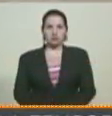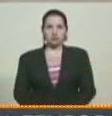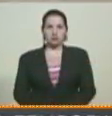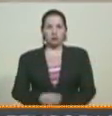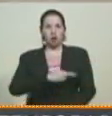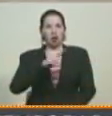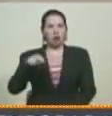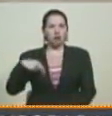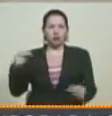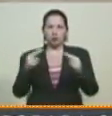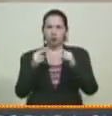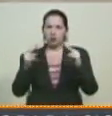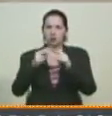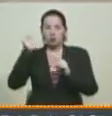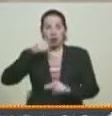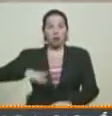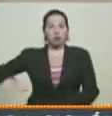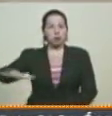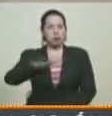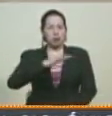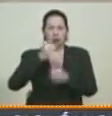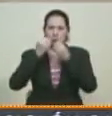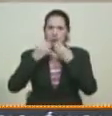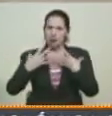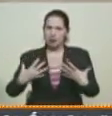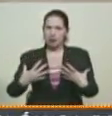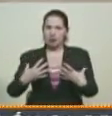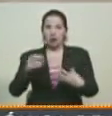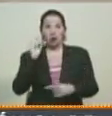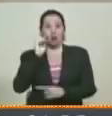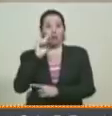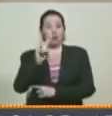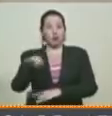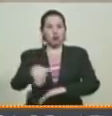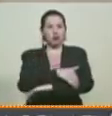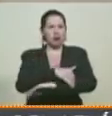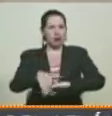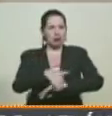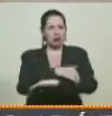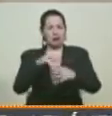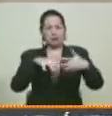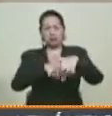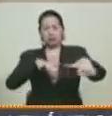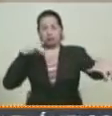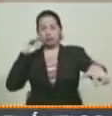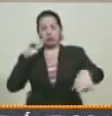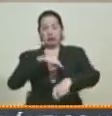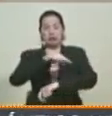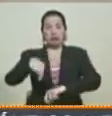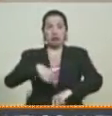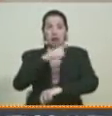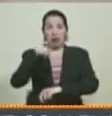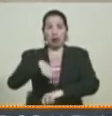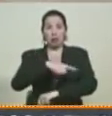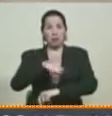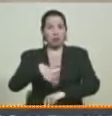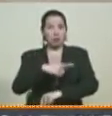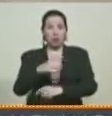Nosotros conocemos ese pueblo, lo conocemos bien, porque lo hemos visto en la calle mucho tiempo, toda nuestra vida lo hemos